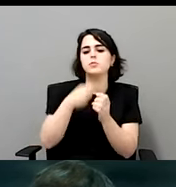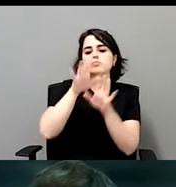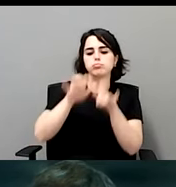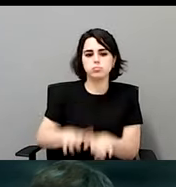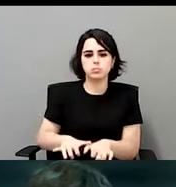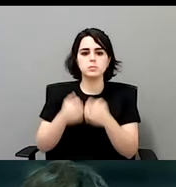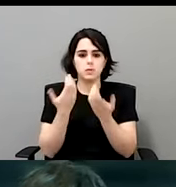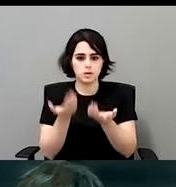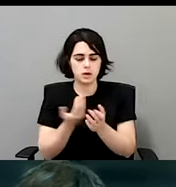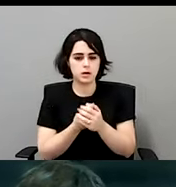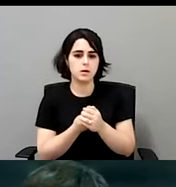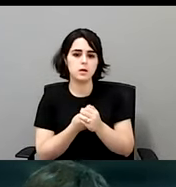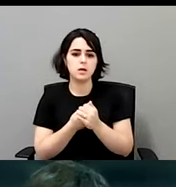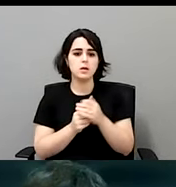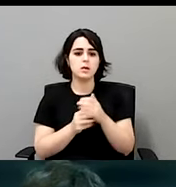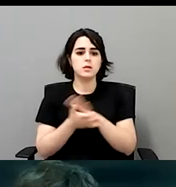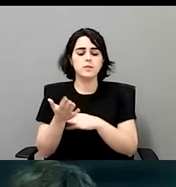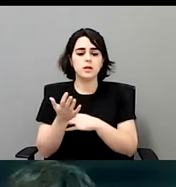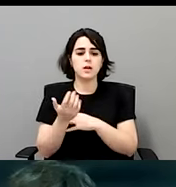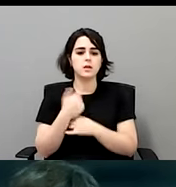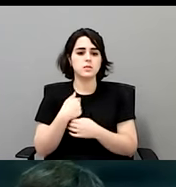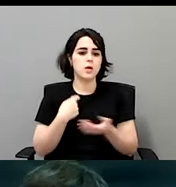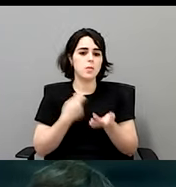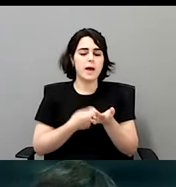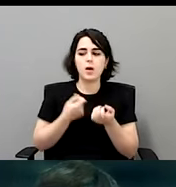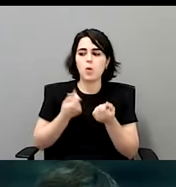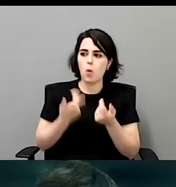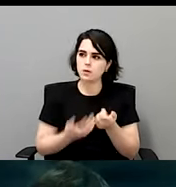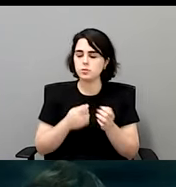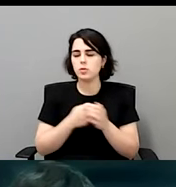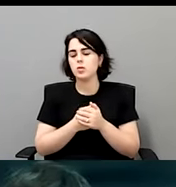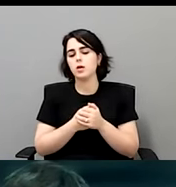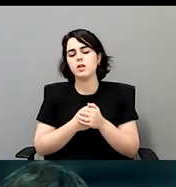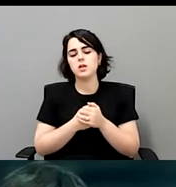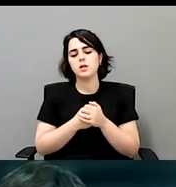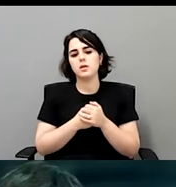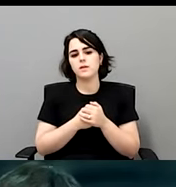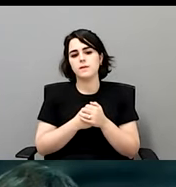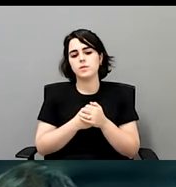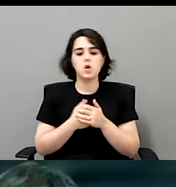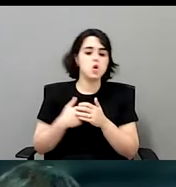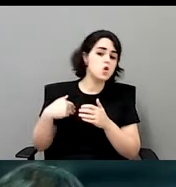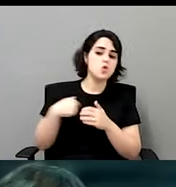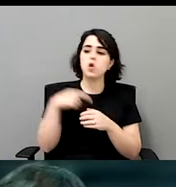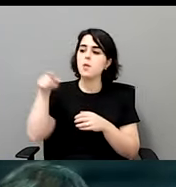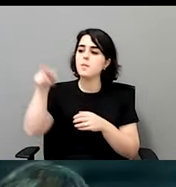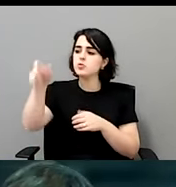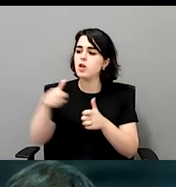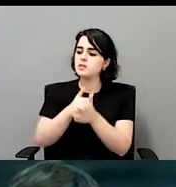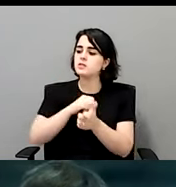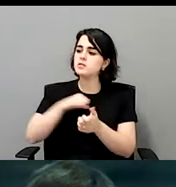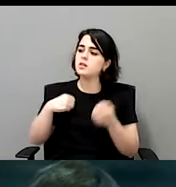por lo que le voy a pagar, cuándo le voy a pagar, qué funciones va a tener en